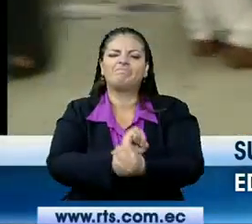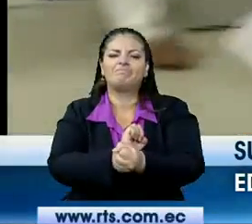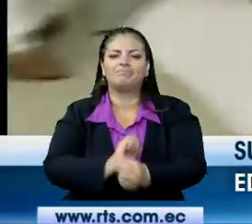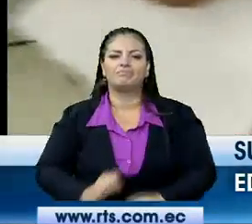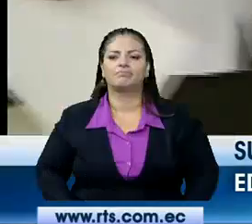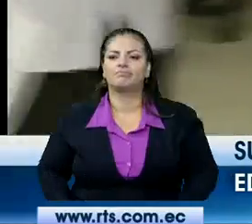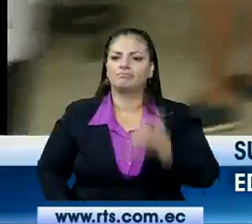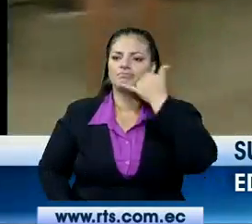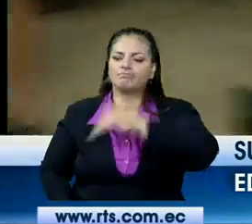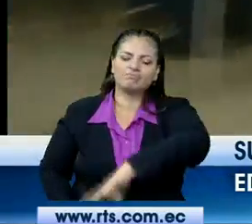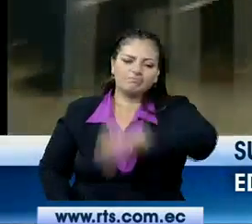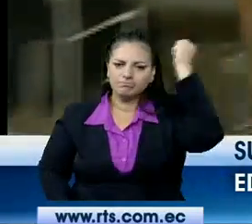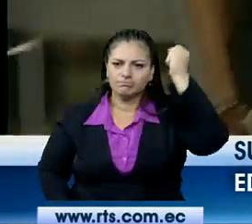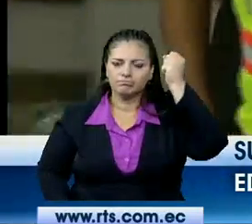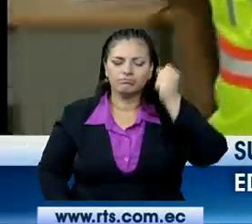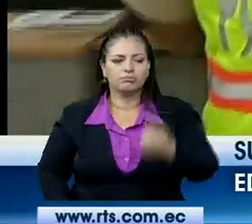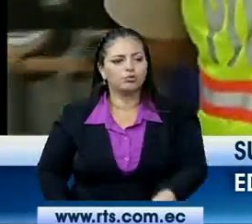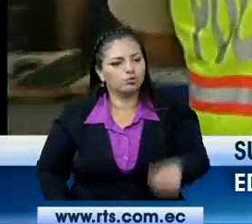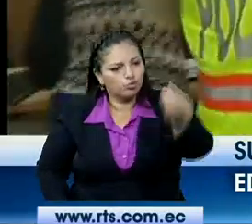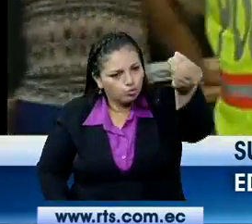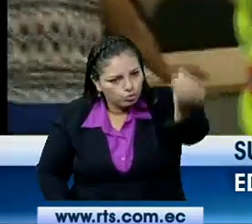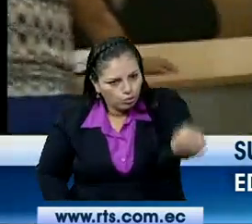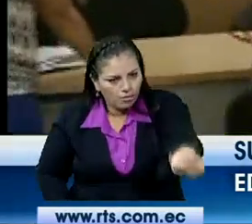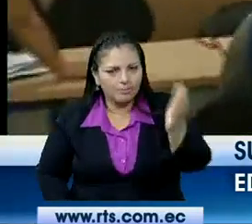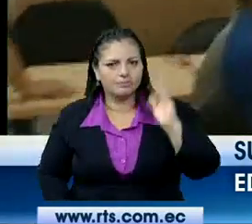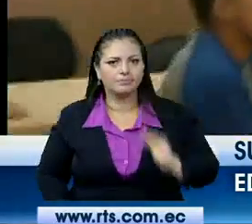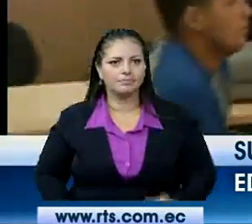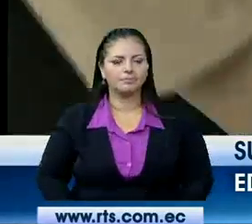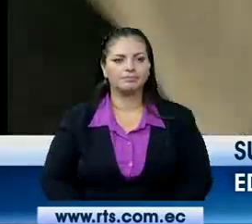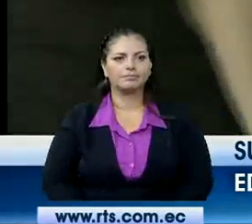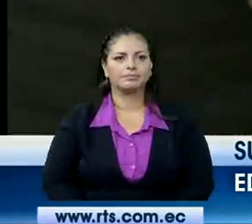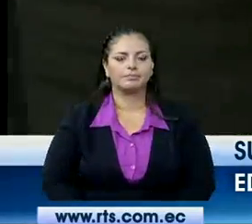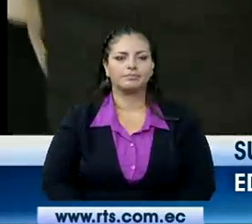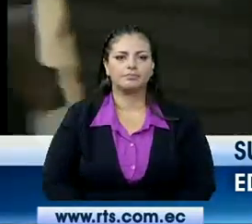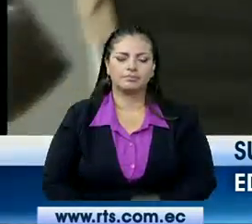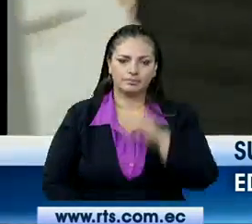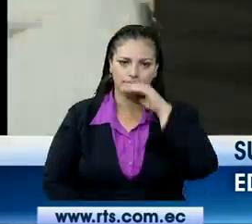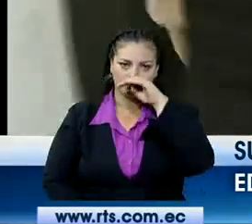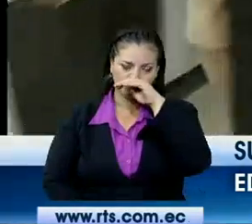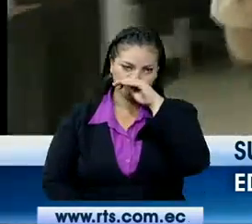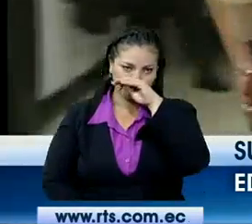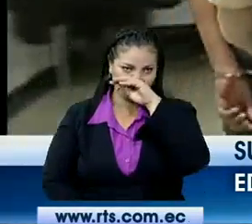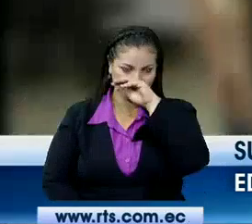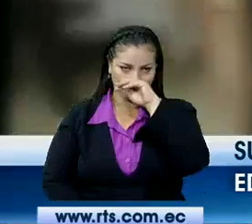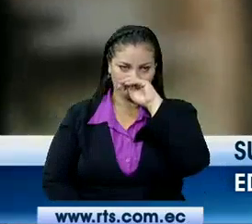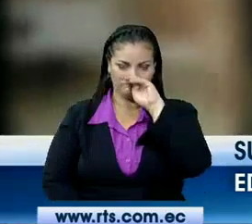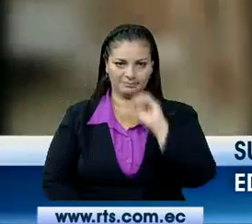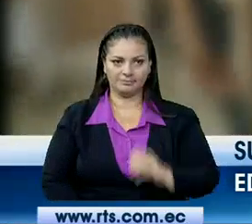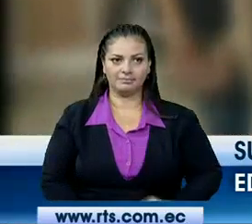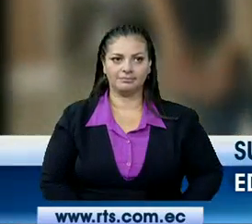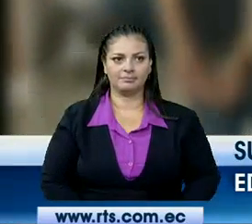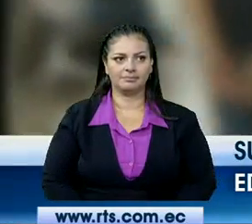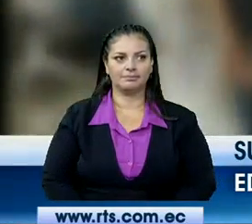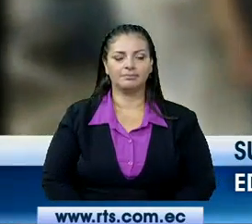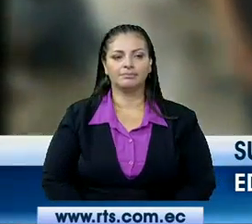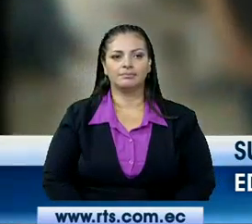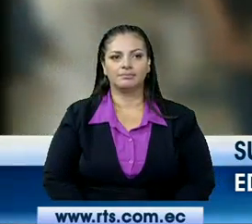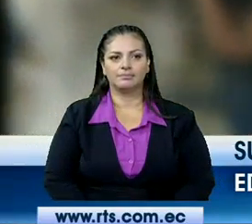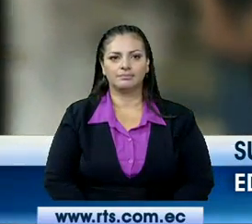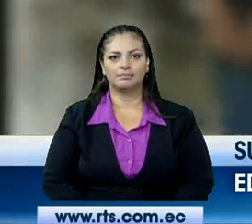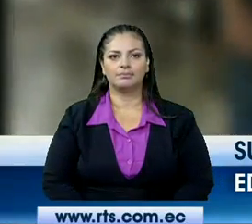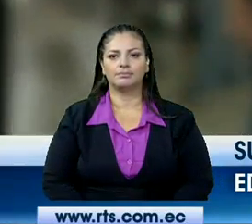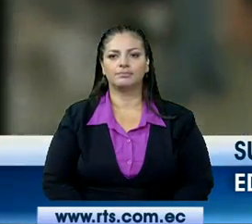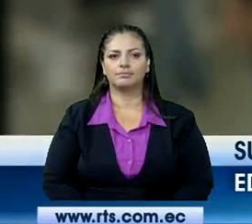La indignación del progenitor de la víctima fue evidente a la hora de tener frente a sus ojos a uno de los individuos